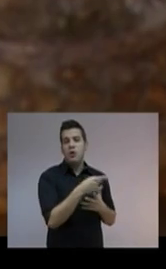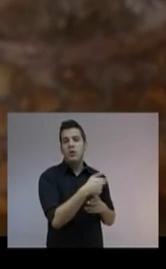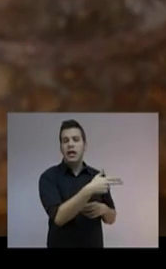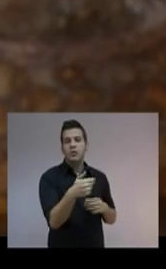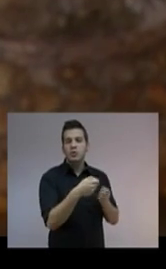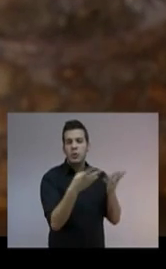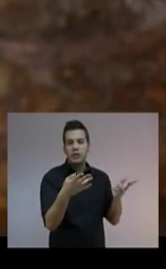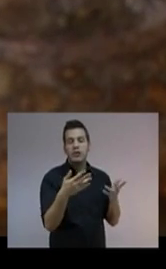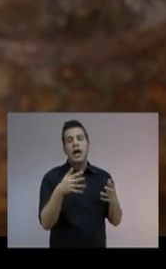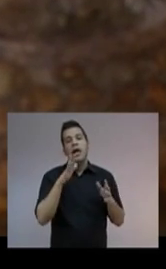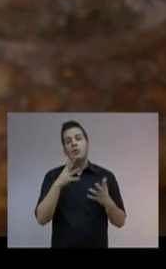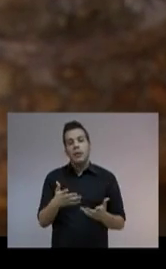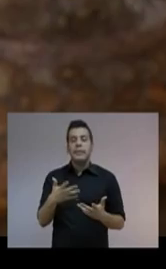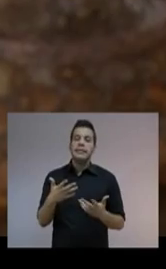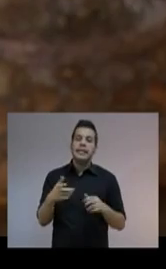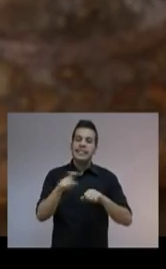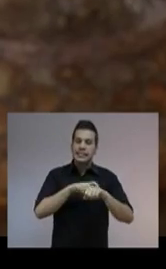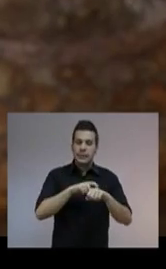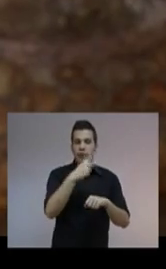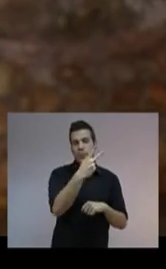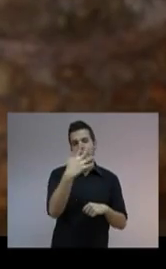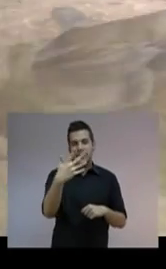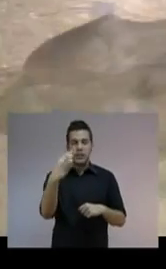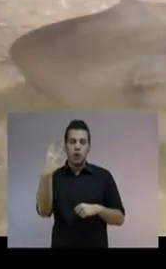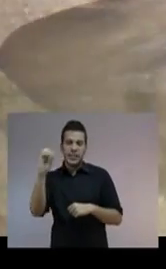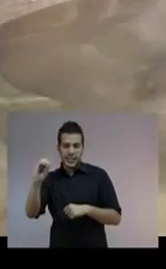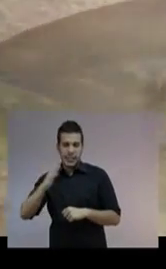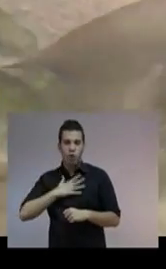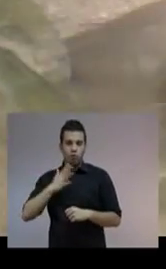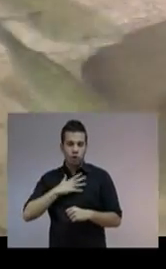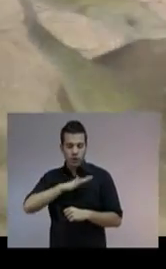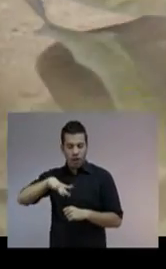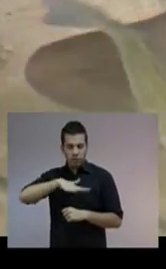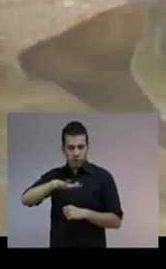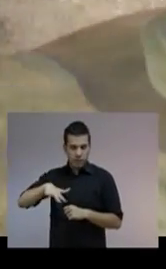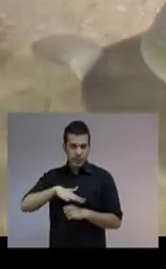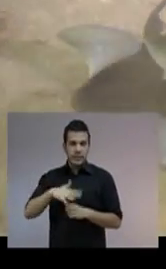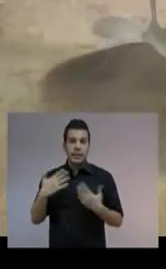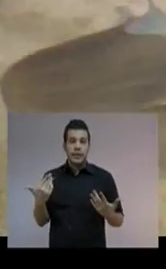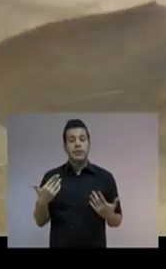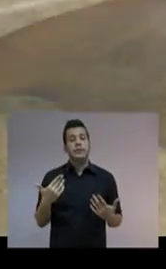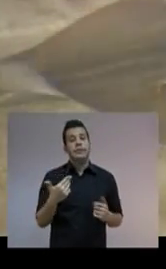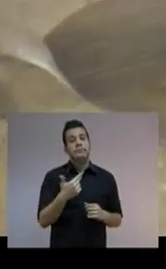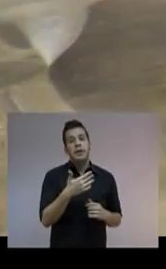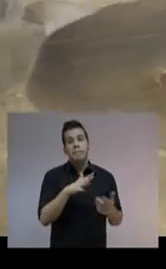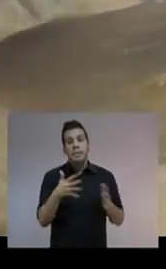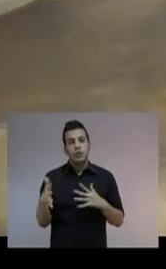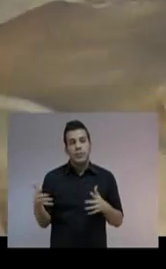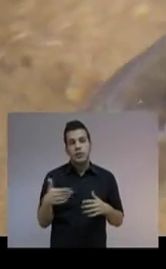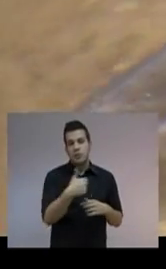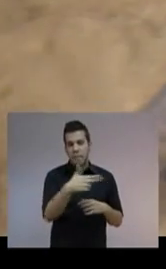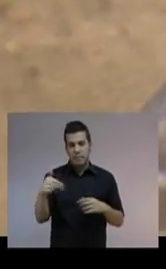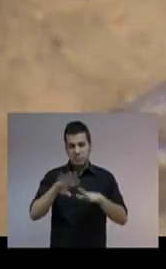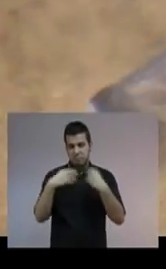entre 25 y 30 especies autóctonas de la zona. Entonces, los ejemplares suelen ser alrededor de unos